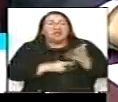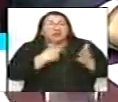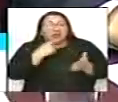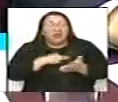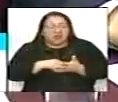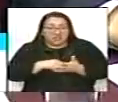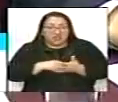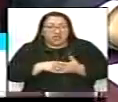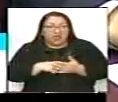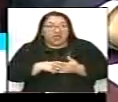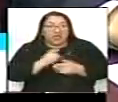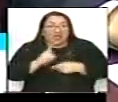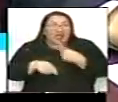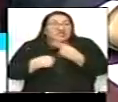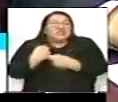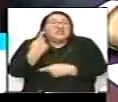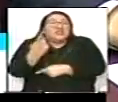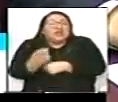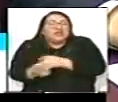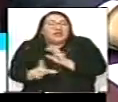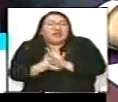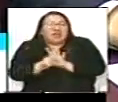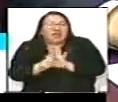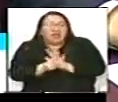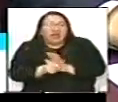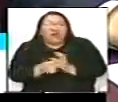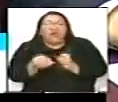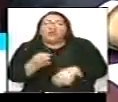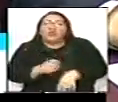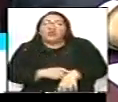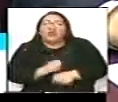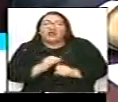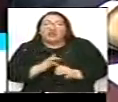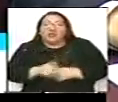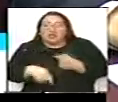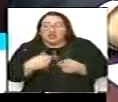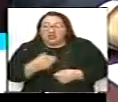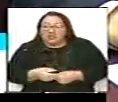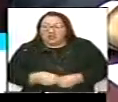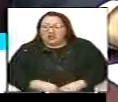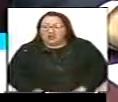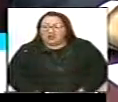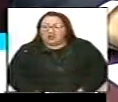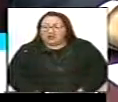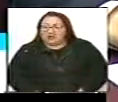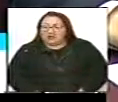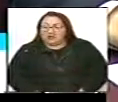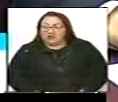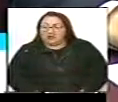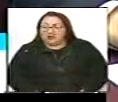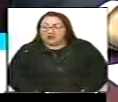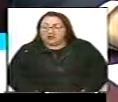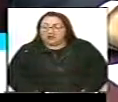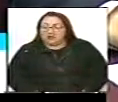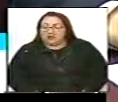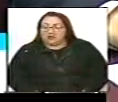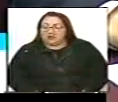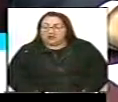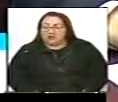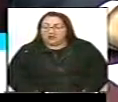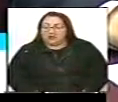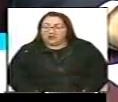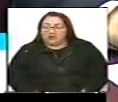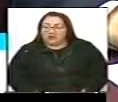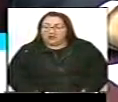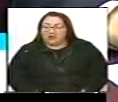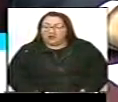dice en la siguiente legislatura. ¿Cuántos días falta para la siguiente legislatura? Menos de un, como 20